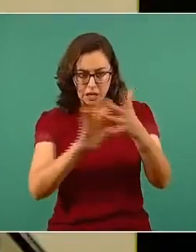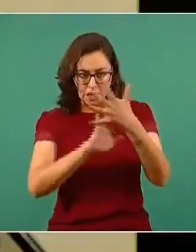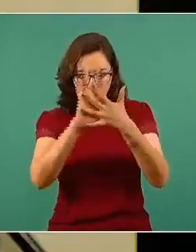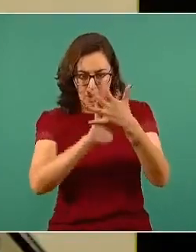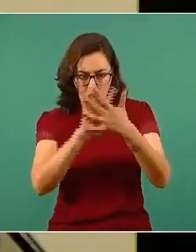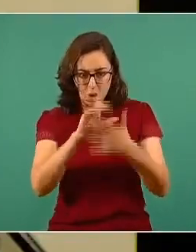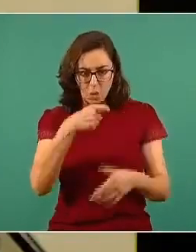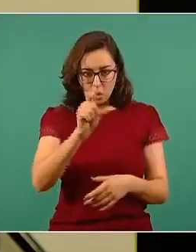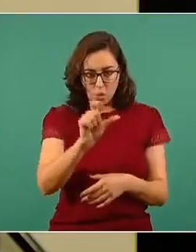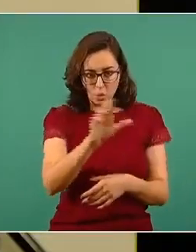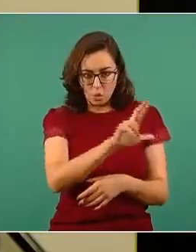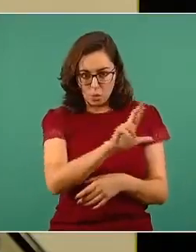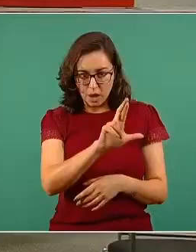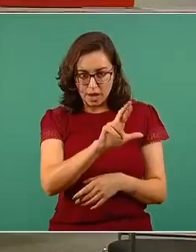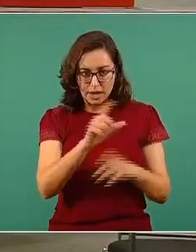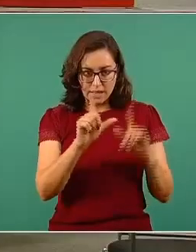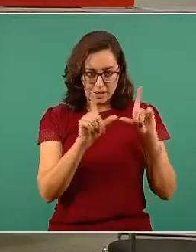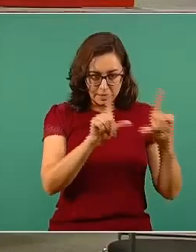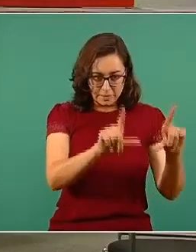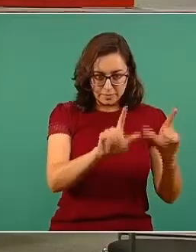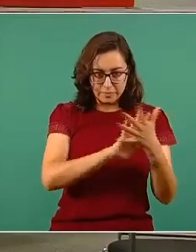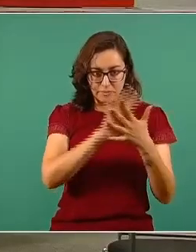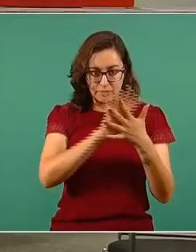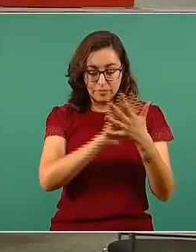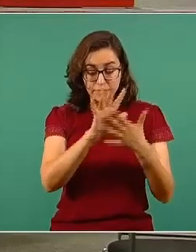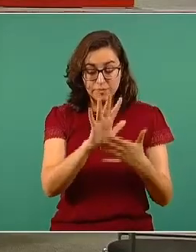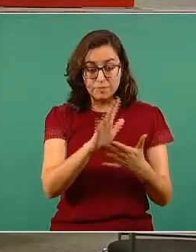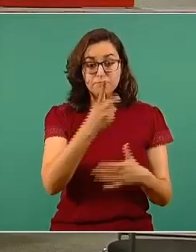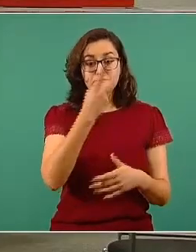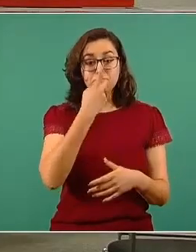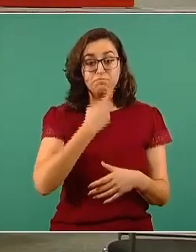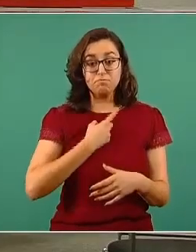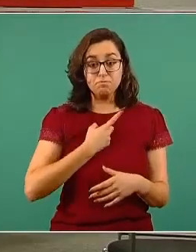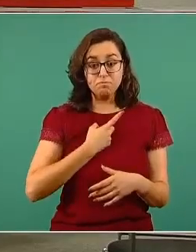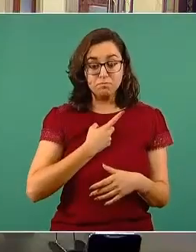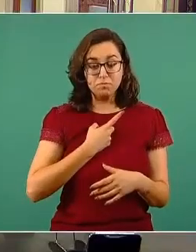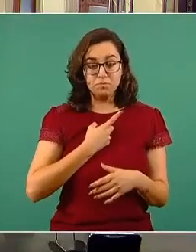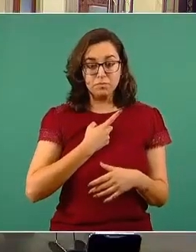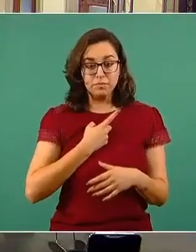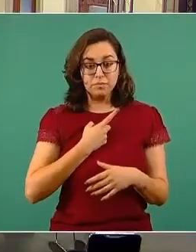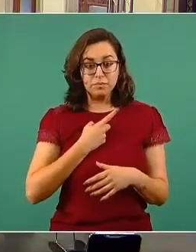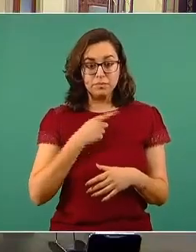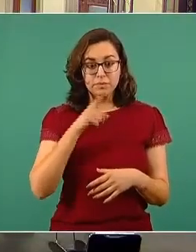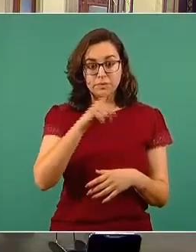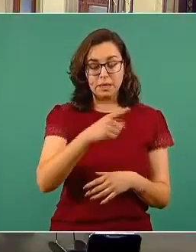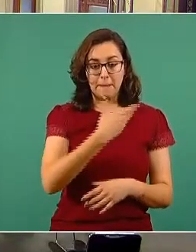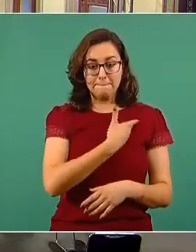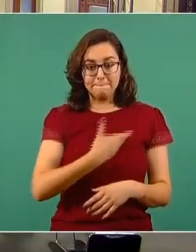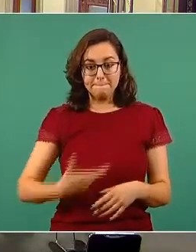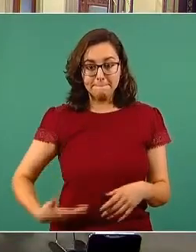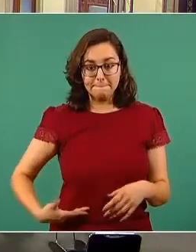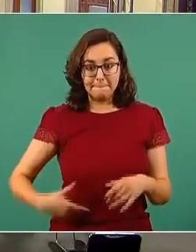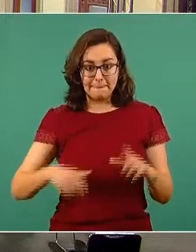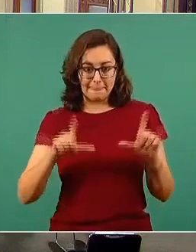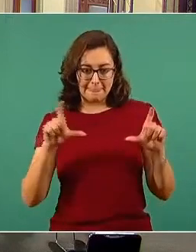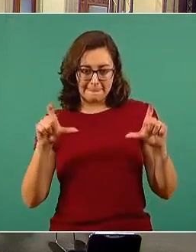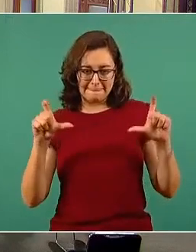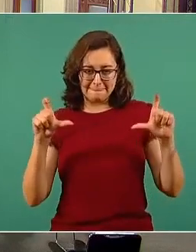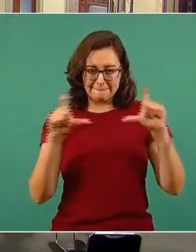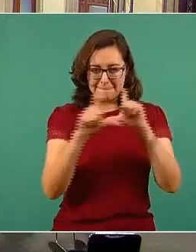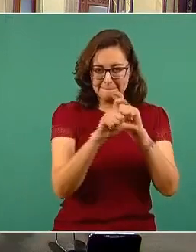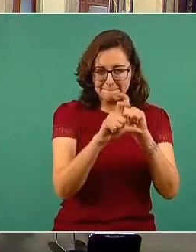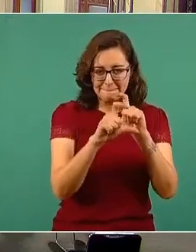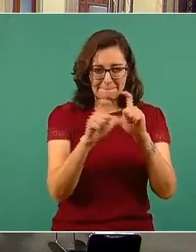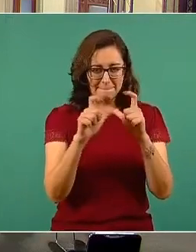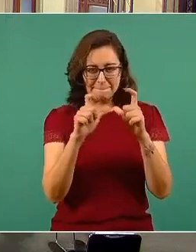en la esquina inferior de la transmisión. Nos dicen que se encima con el logo de Presidencia de la República, entonces, pues,